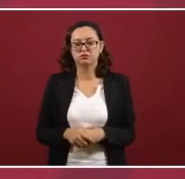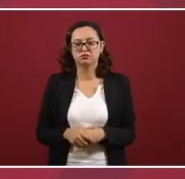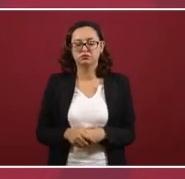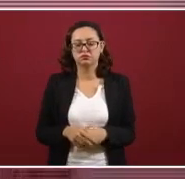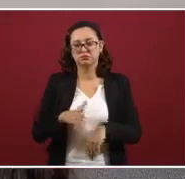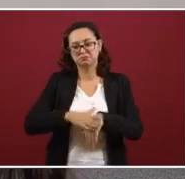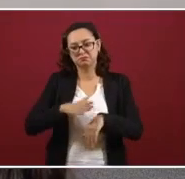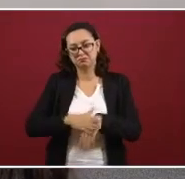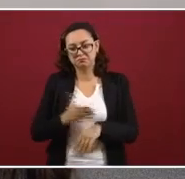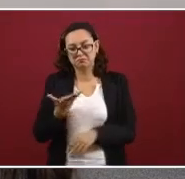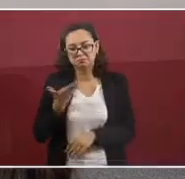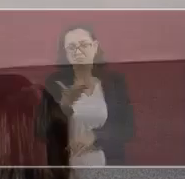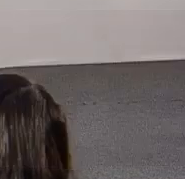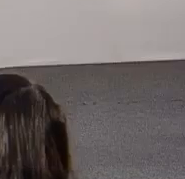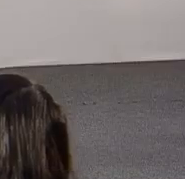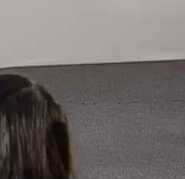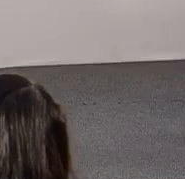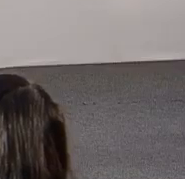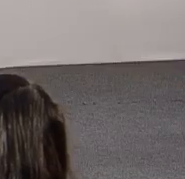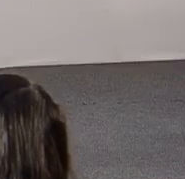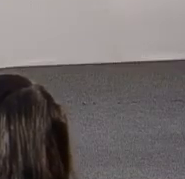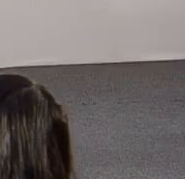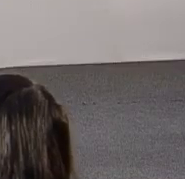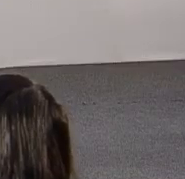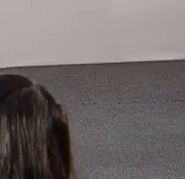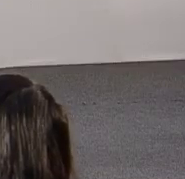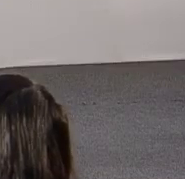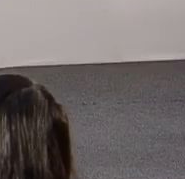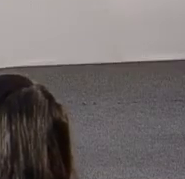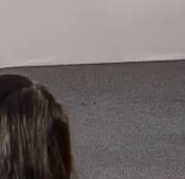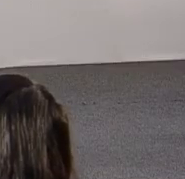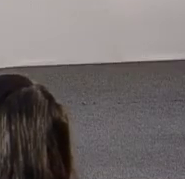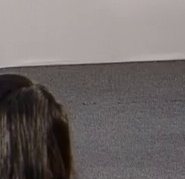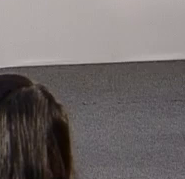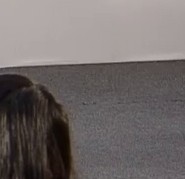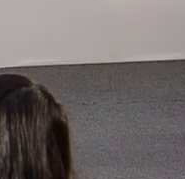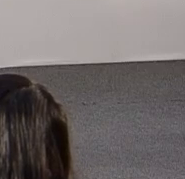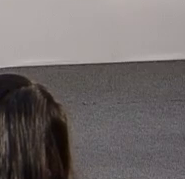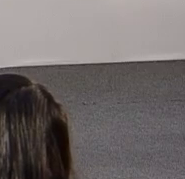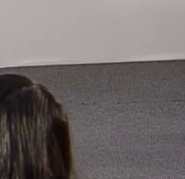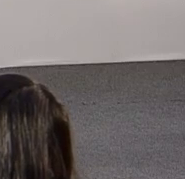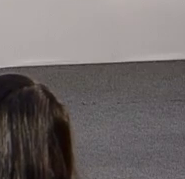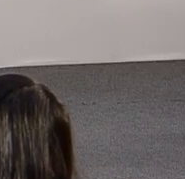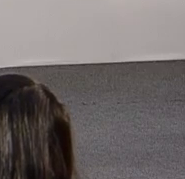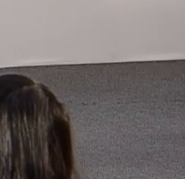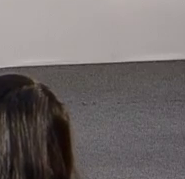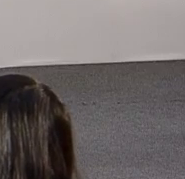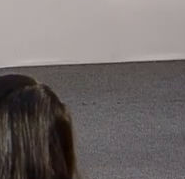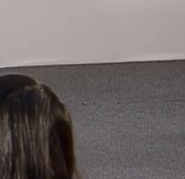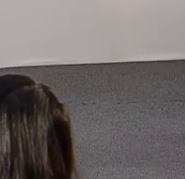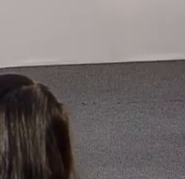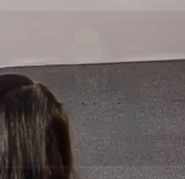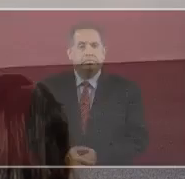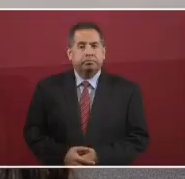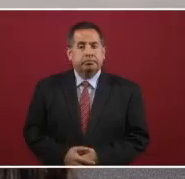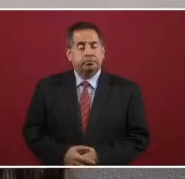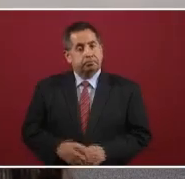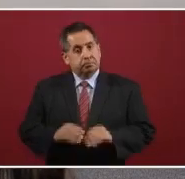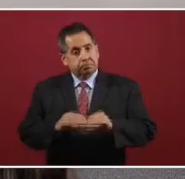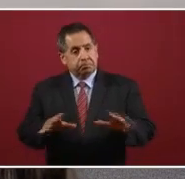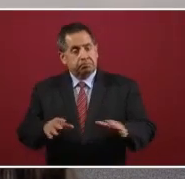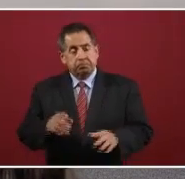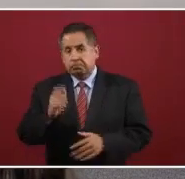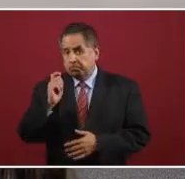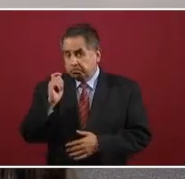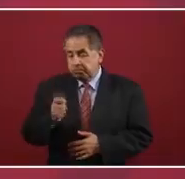pedírselo respetuosamente e informarles sobre esto. Lo que es un hecho